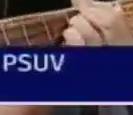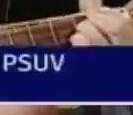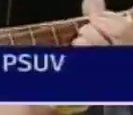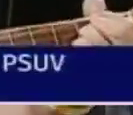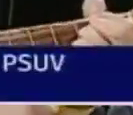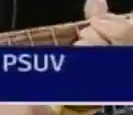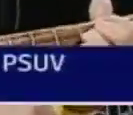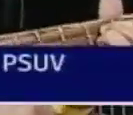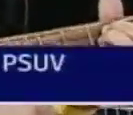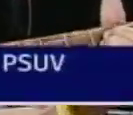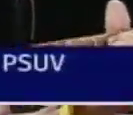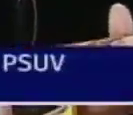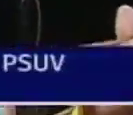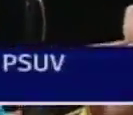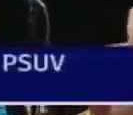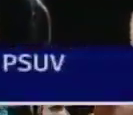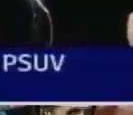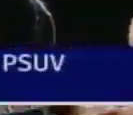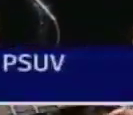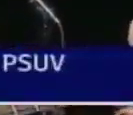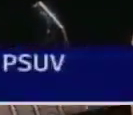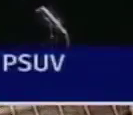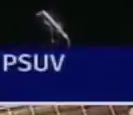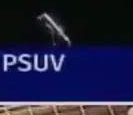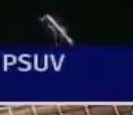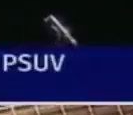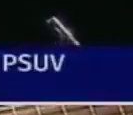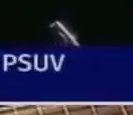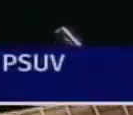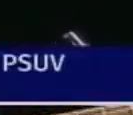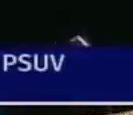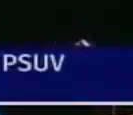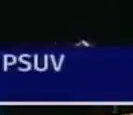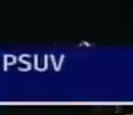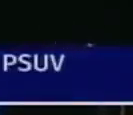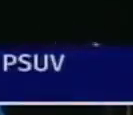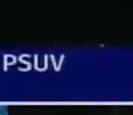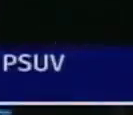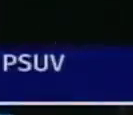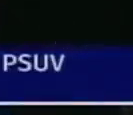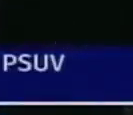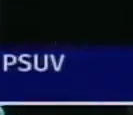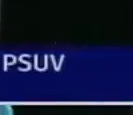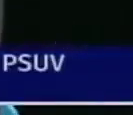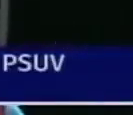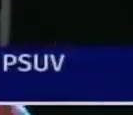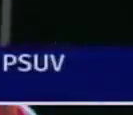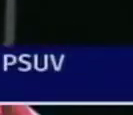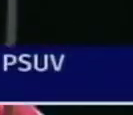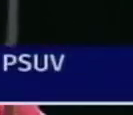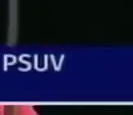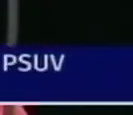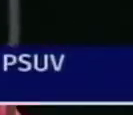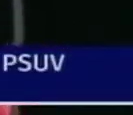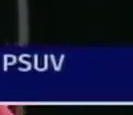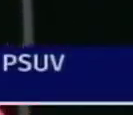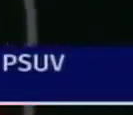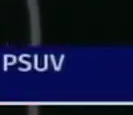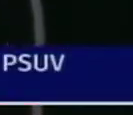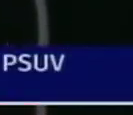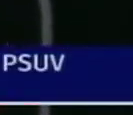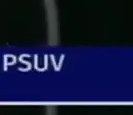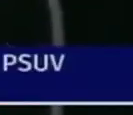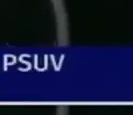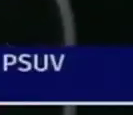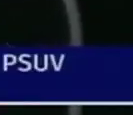memoria, plasmada en moldes de gloria. Comandante Che, te mataron, pero en